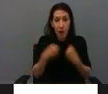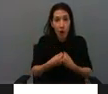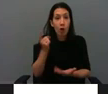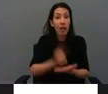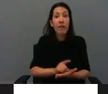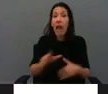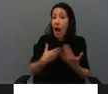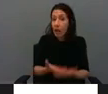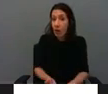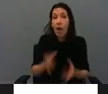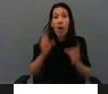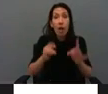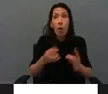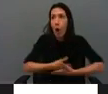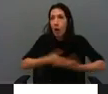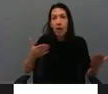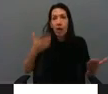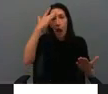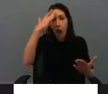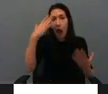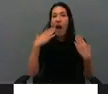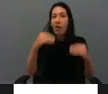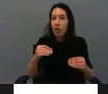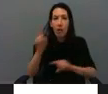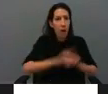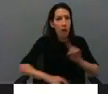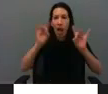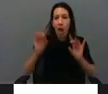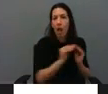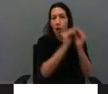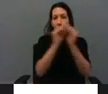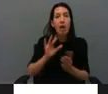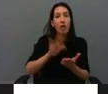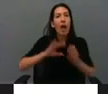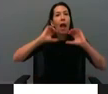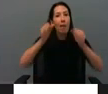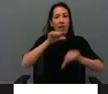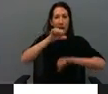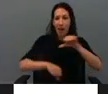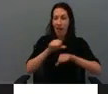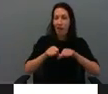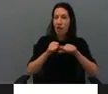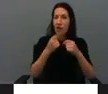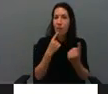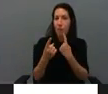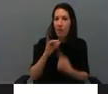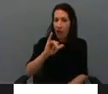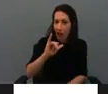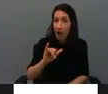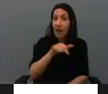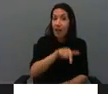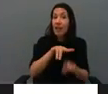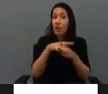cualquier adolescente que tiene sus primeras inquietudes y relaciones amorosas, pero en este caso han